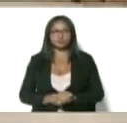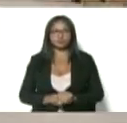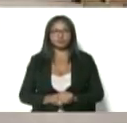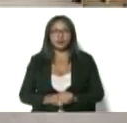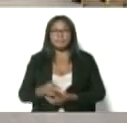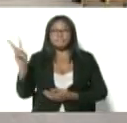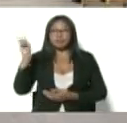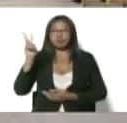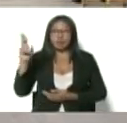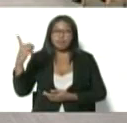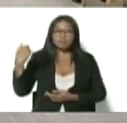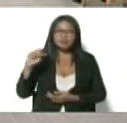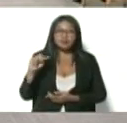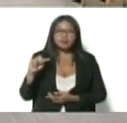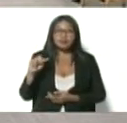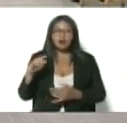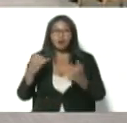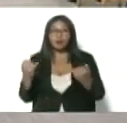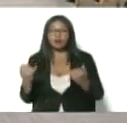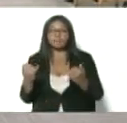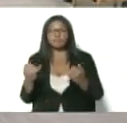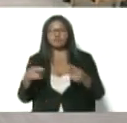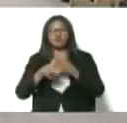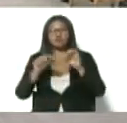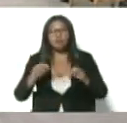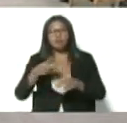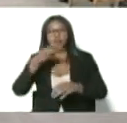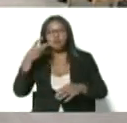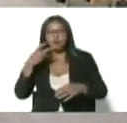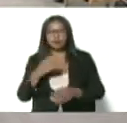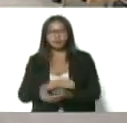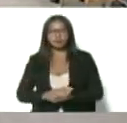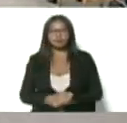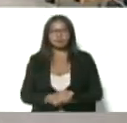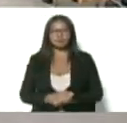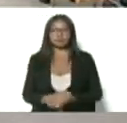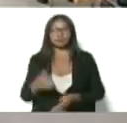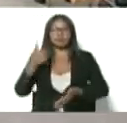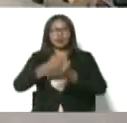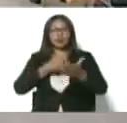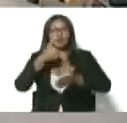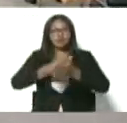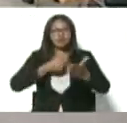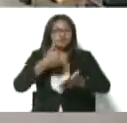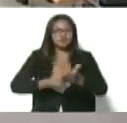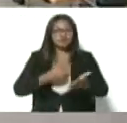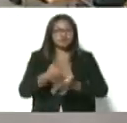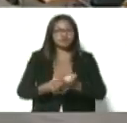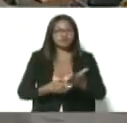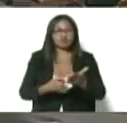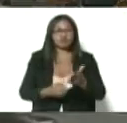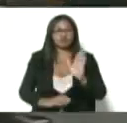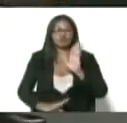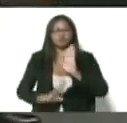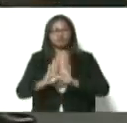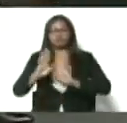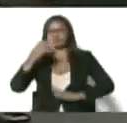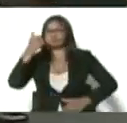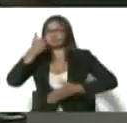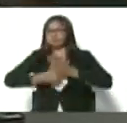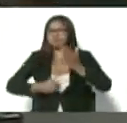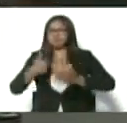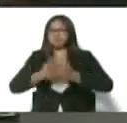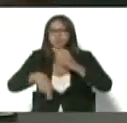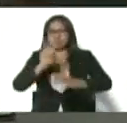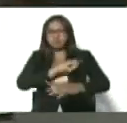venezuela tiene usar de drogas en la lucha incrementada incansable